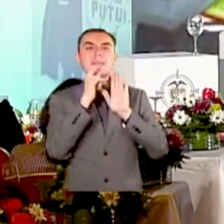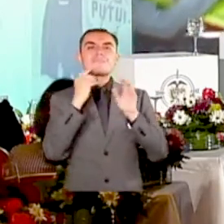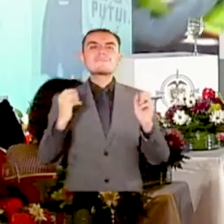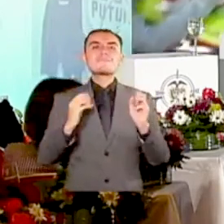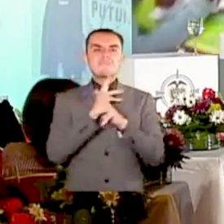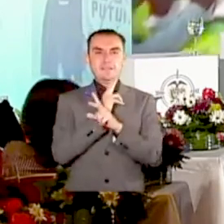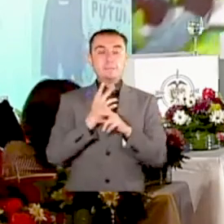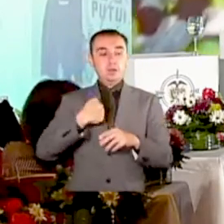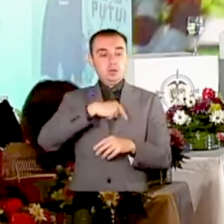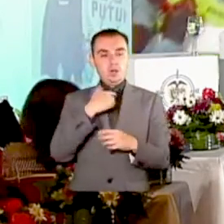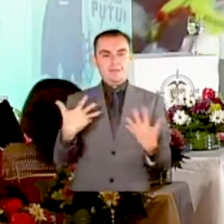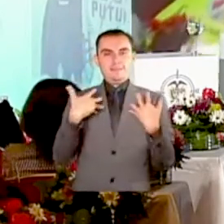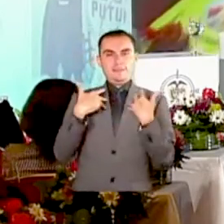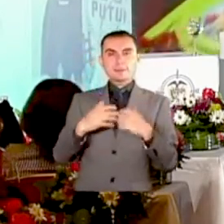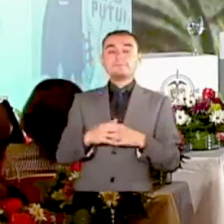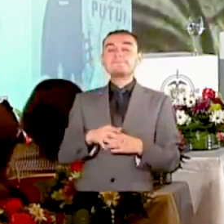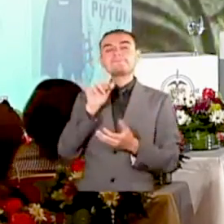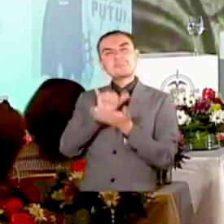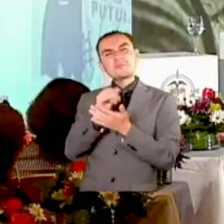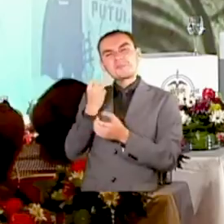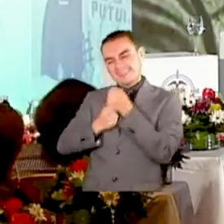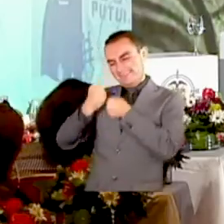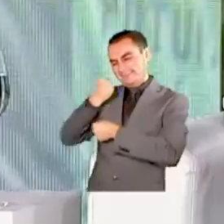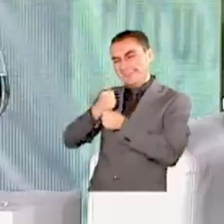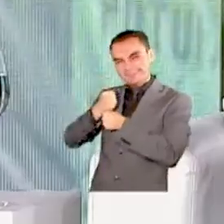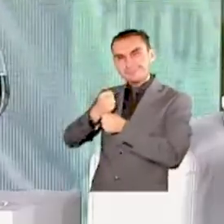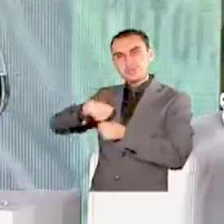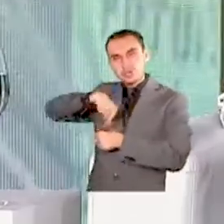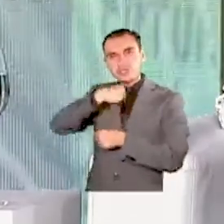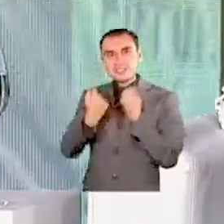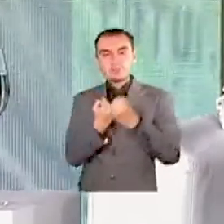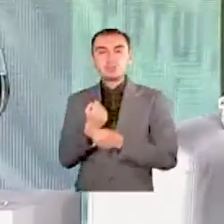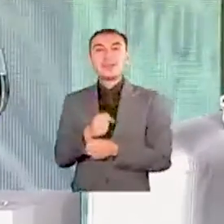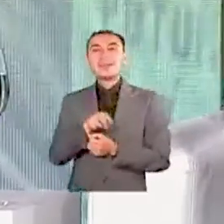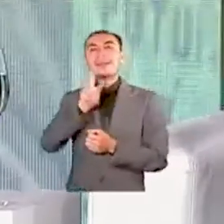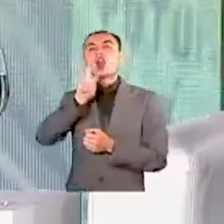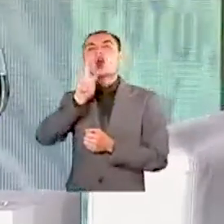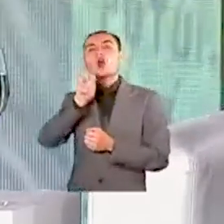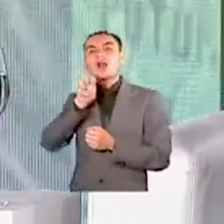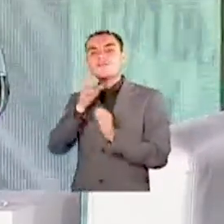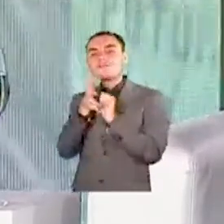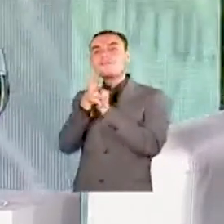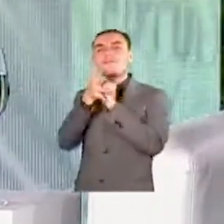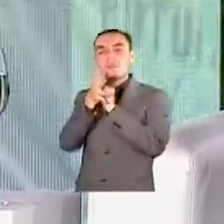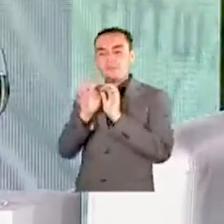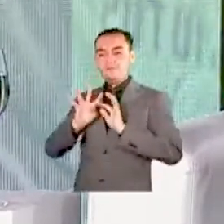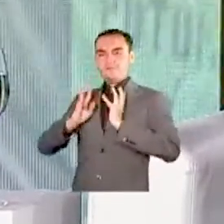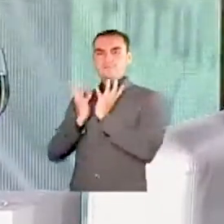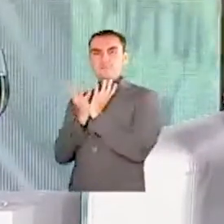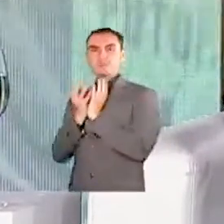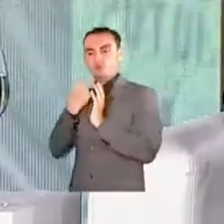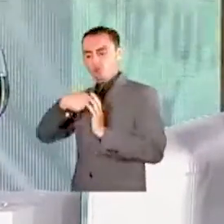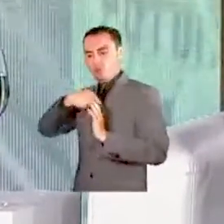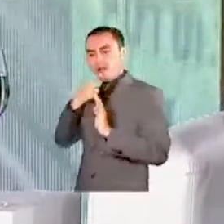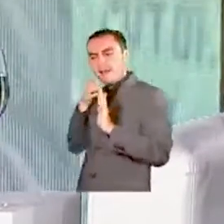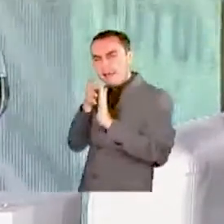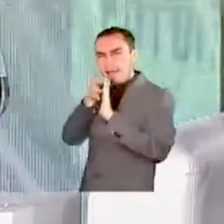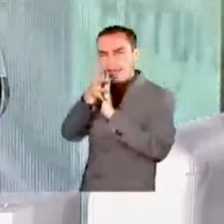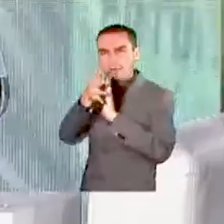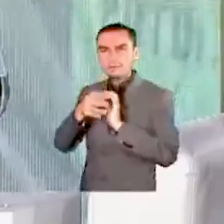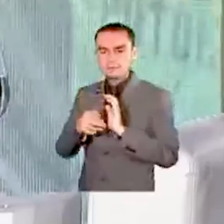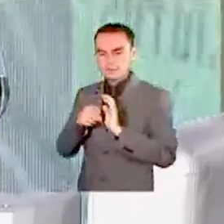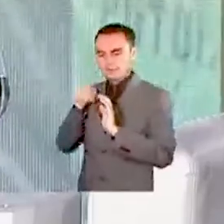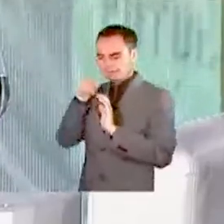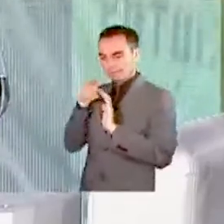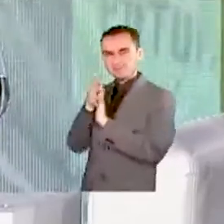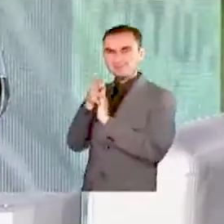aquí donde el año pasado también se presentó el octavo informe al Congreso de la República. En esta ocasión